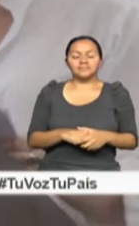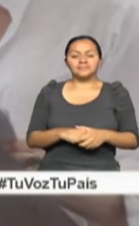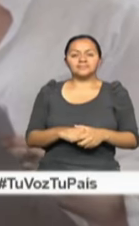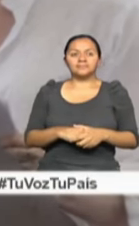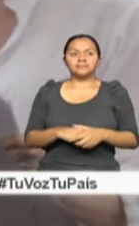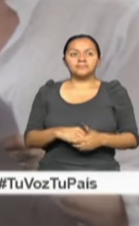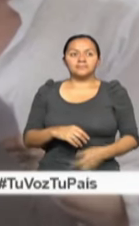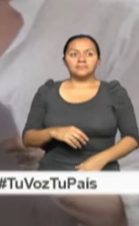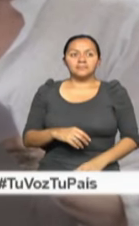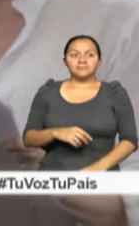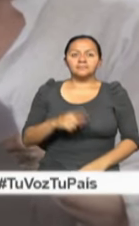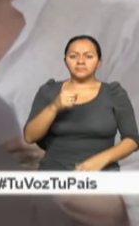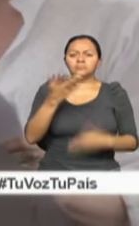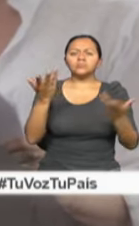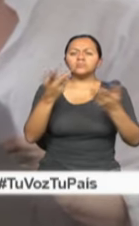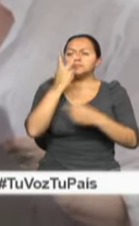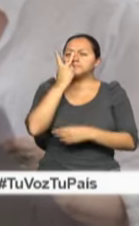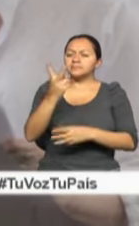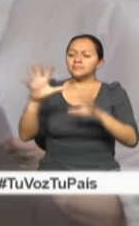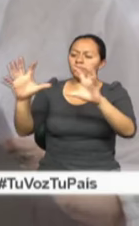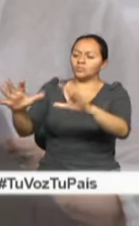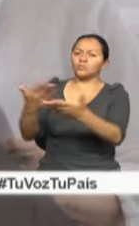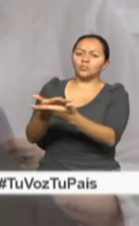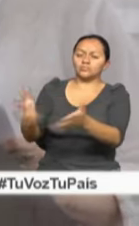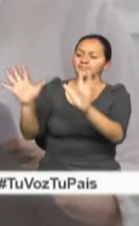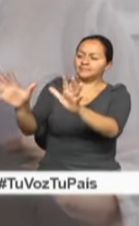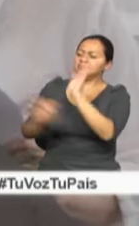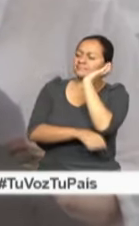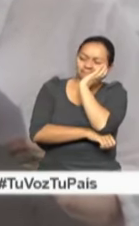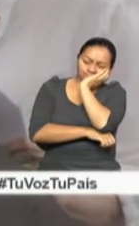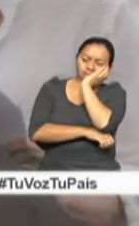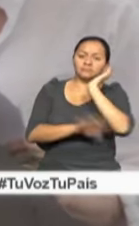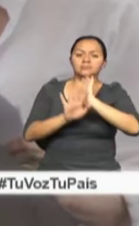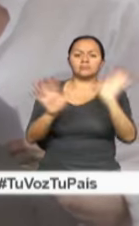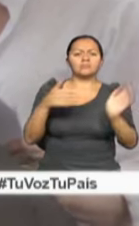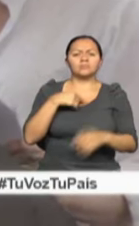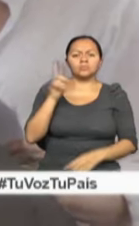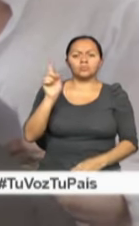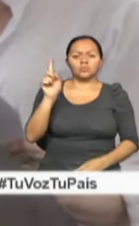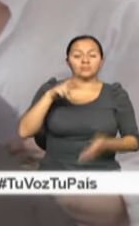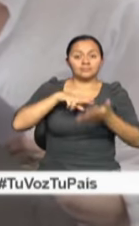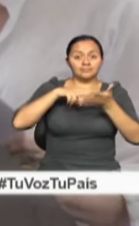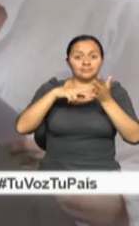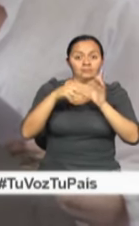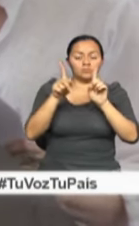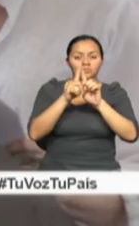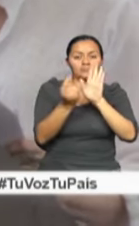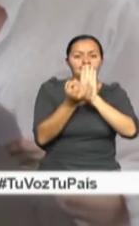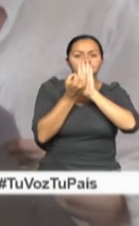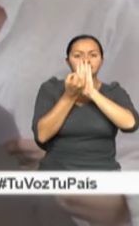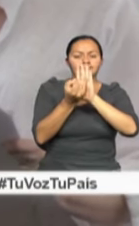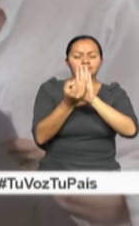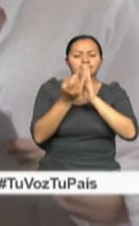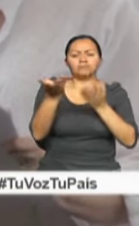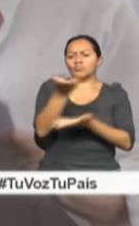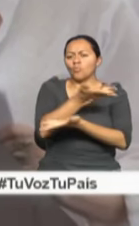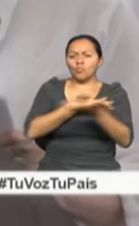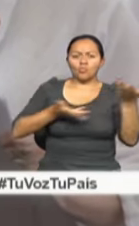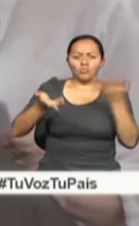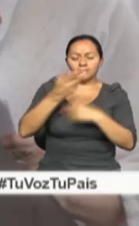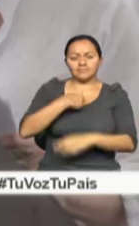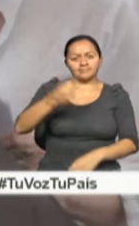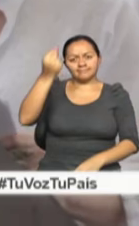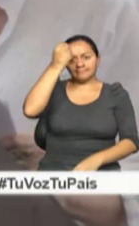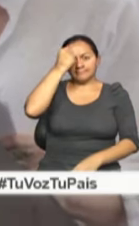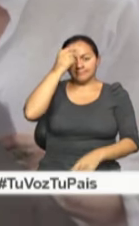un conjunto de piezas arqueológicas, sino una carta, una hermosa carta que nos envían